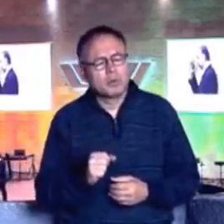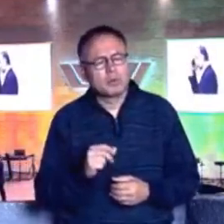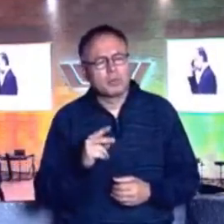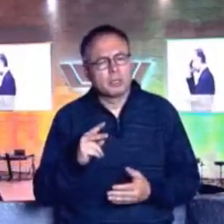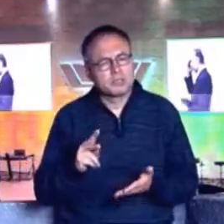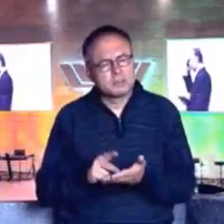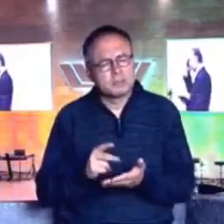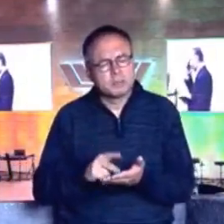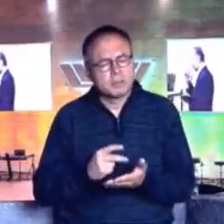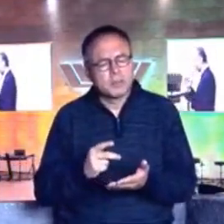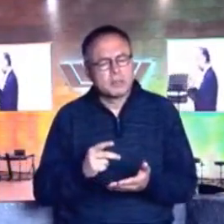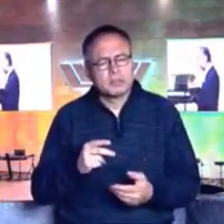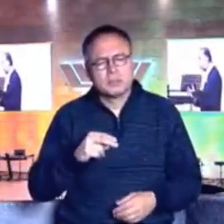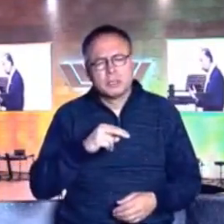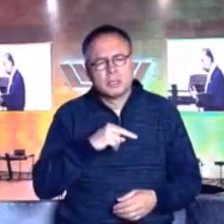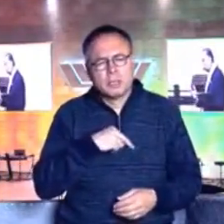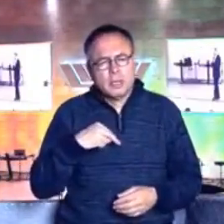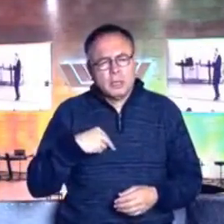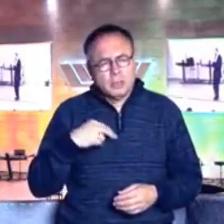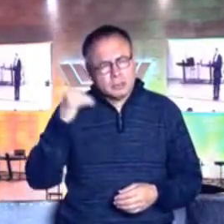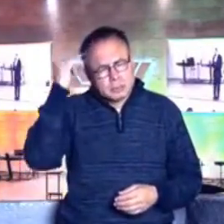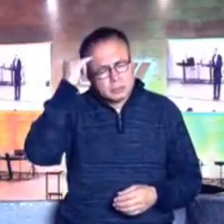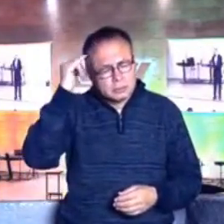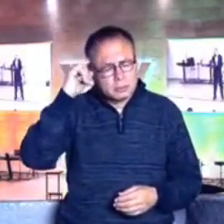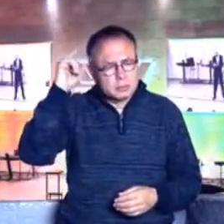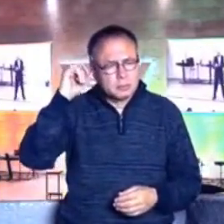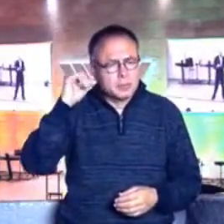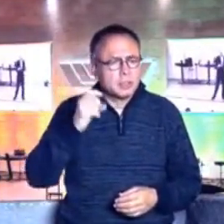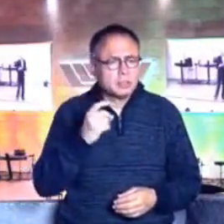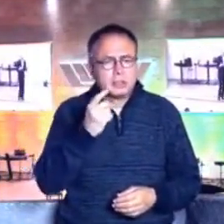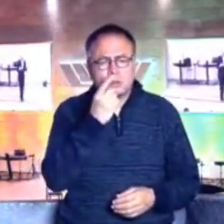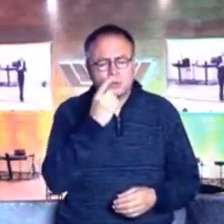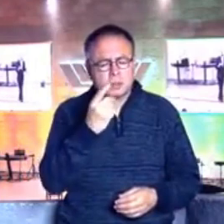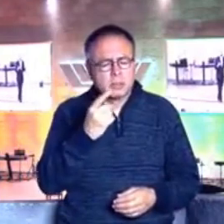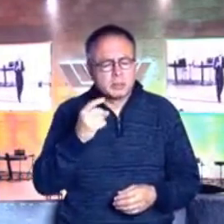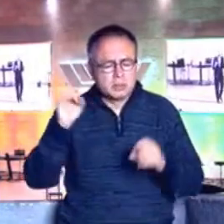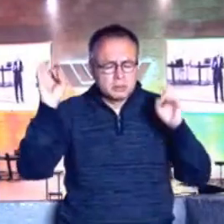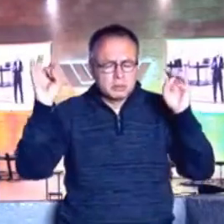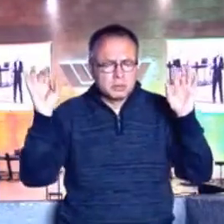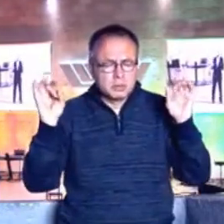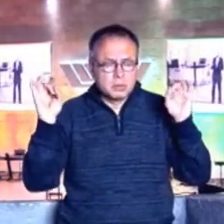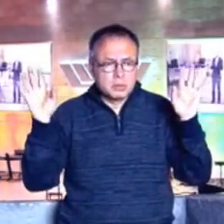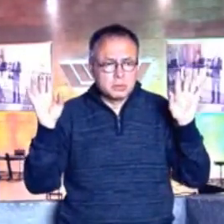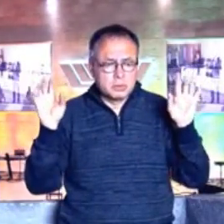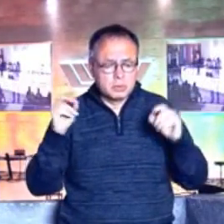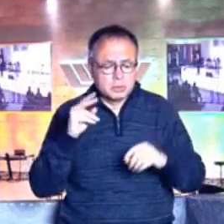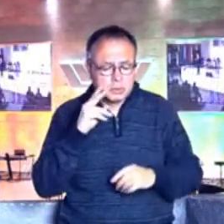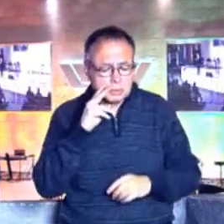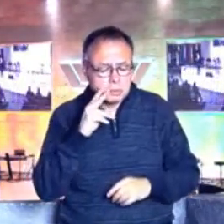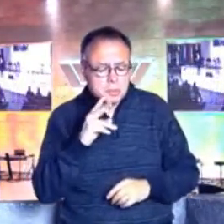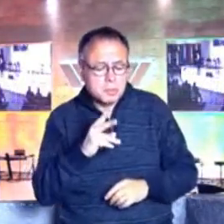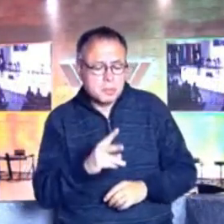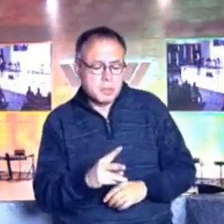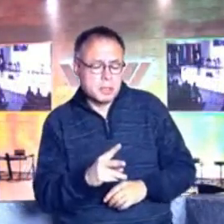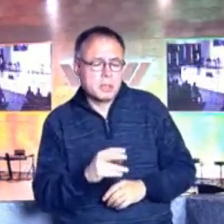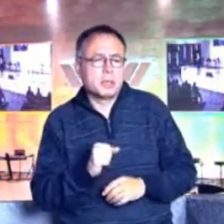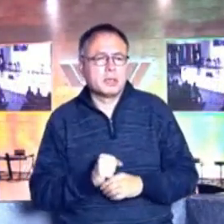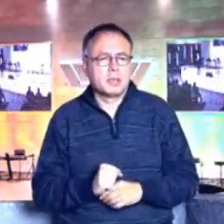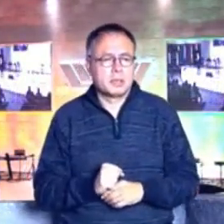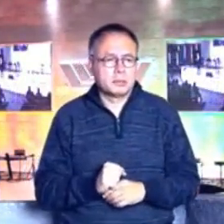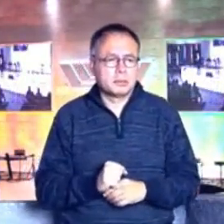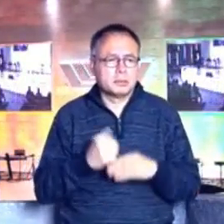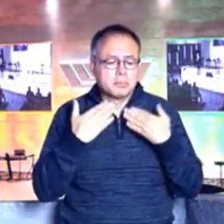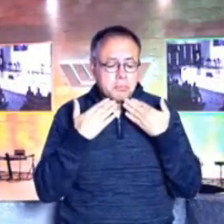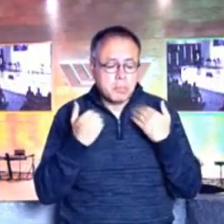que uno podría imaginarse a Dios con Los Ángeles mirando lo que está pasando en la tierra